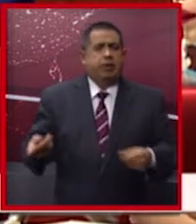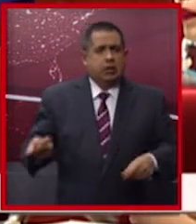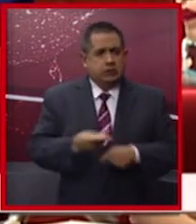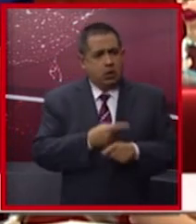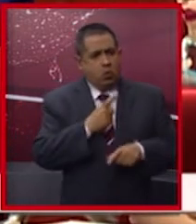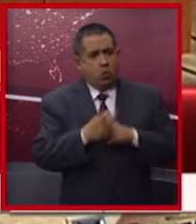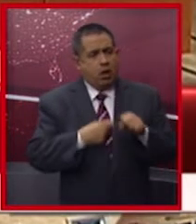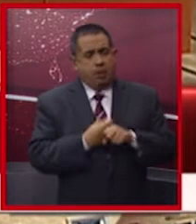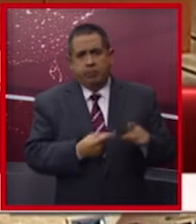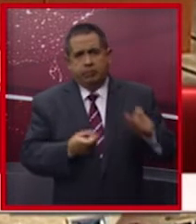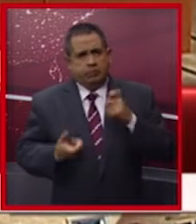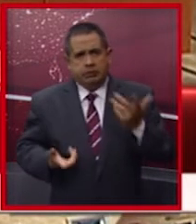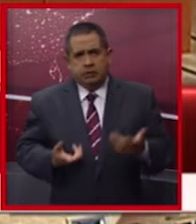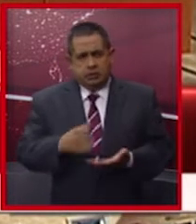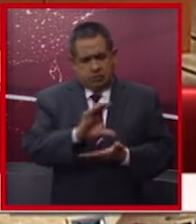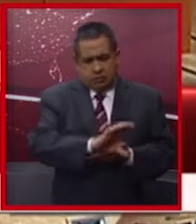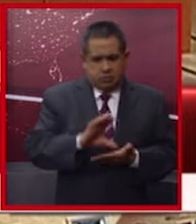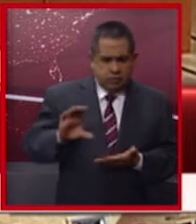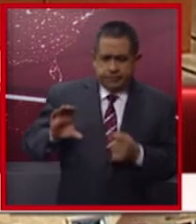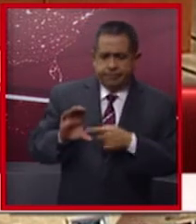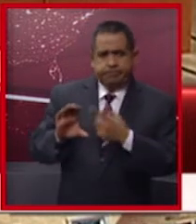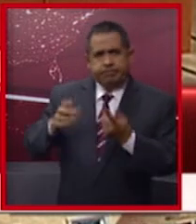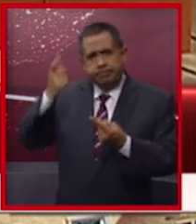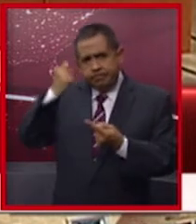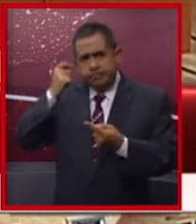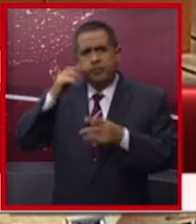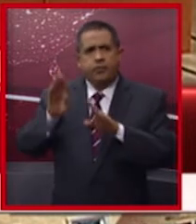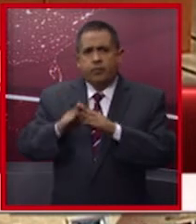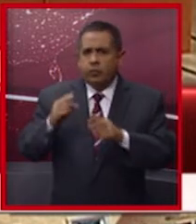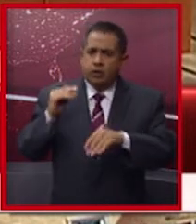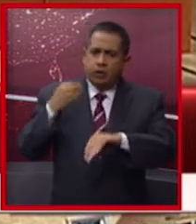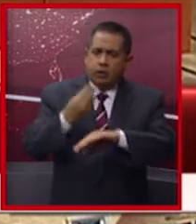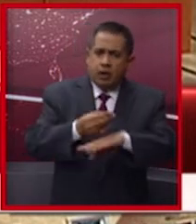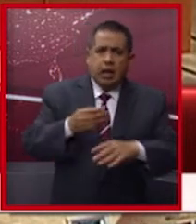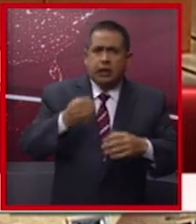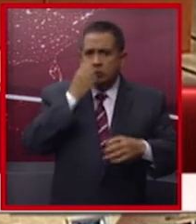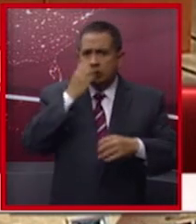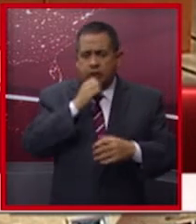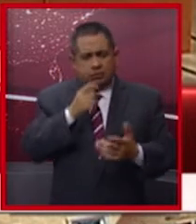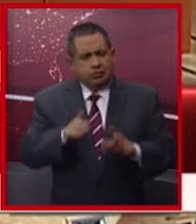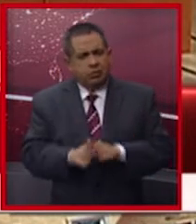fiscal, que no fueron destinados a pensiones, jubilaciones o el equipamiento de escuelas.